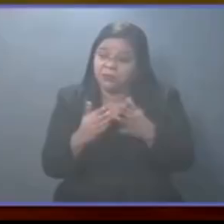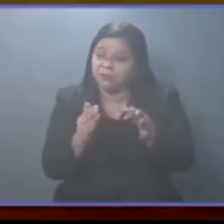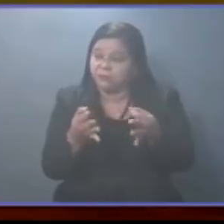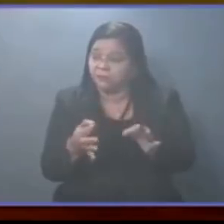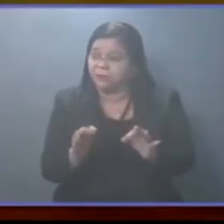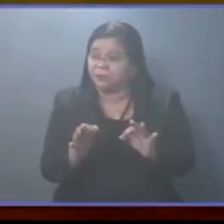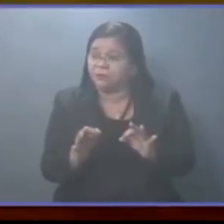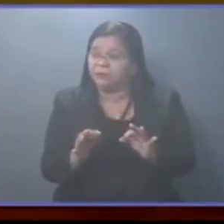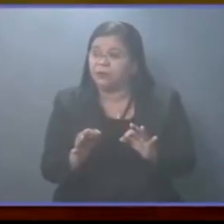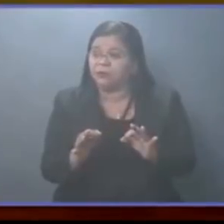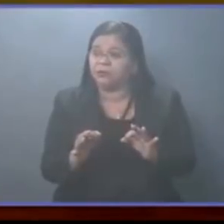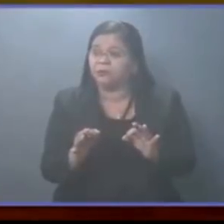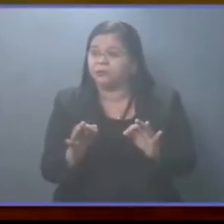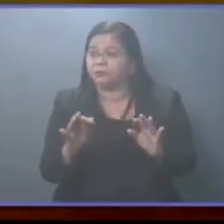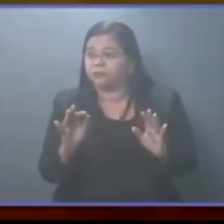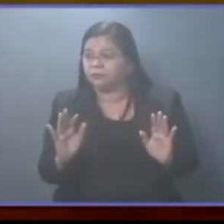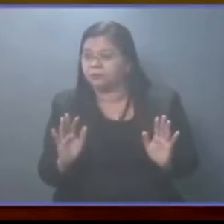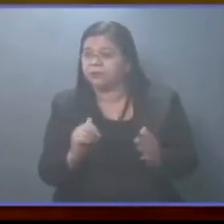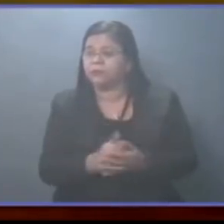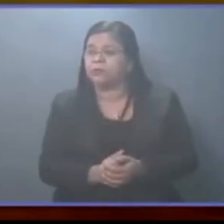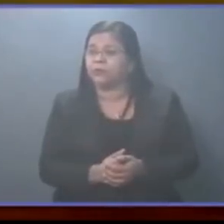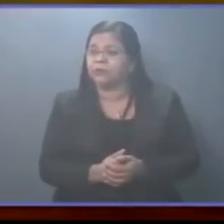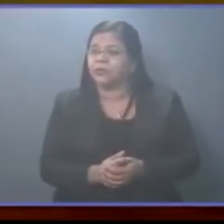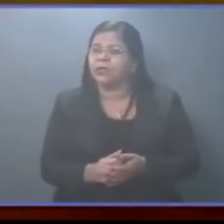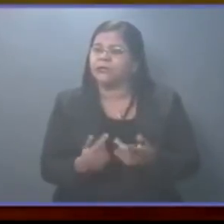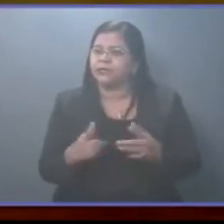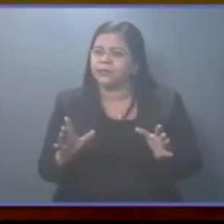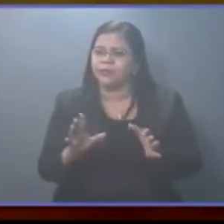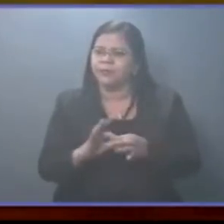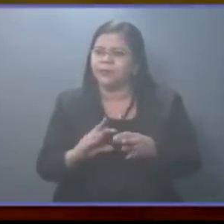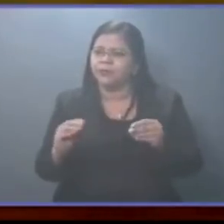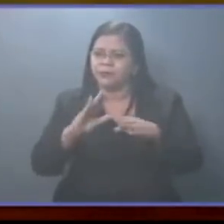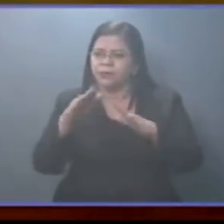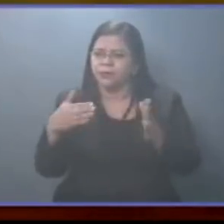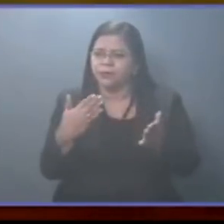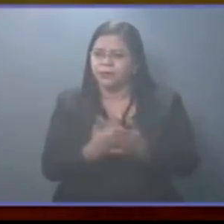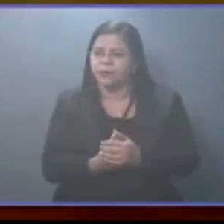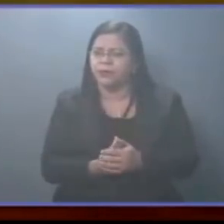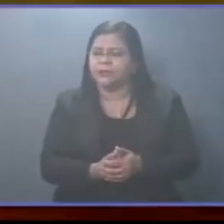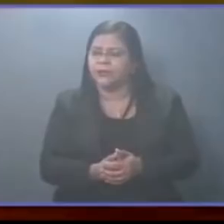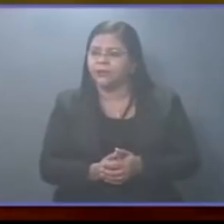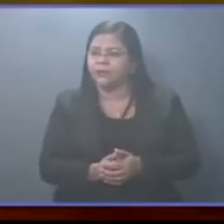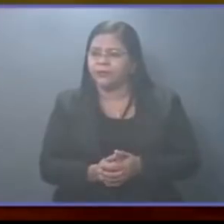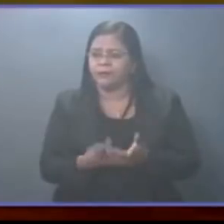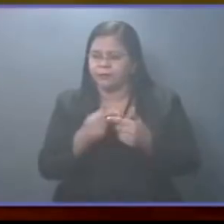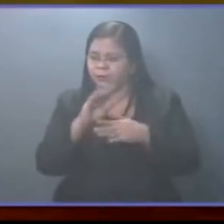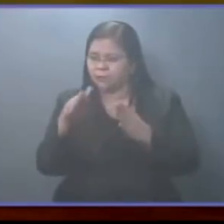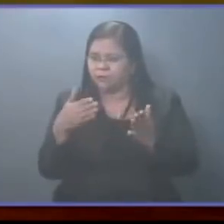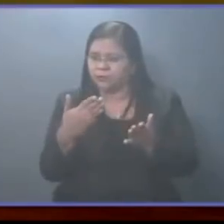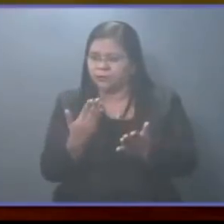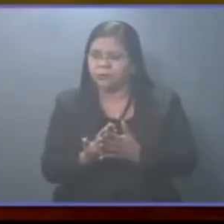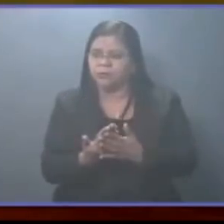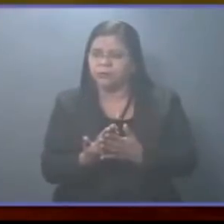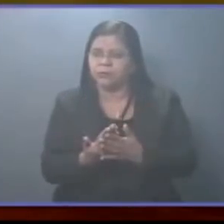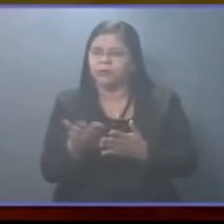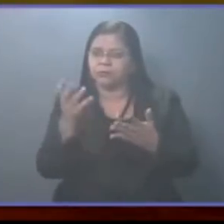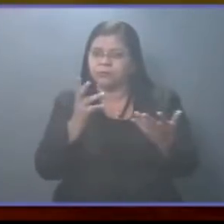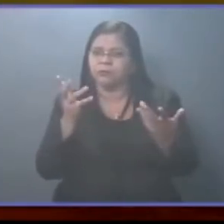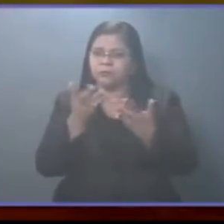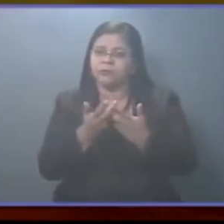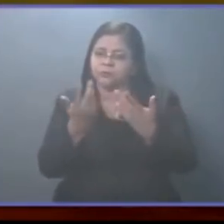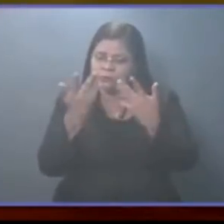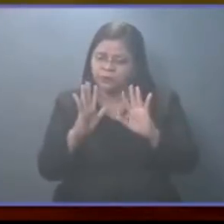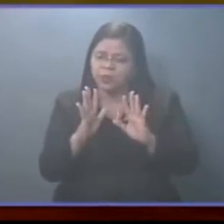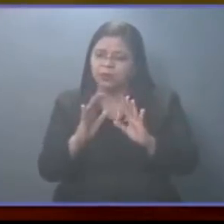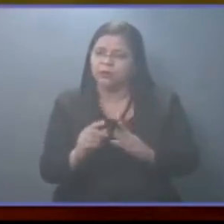así es la democracia debemos tener así que ustedes como verdaderos demócratas quiero felicitarles hoy para que sigan